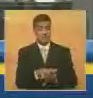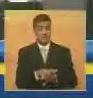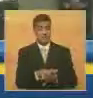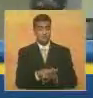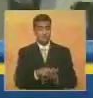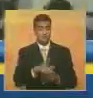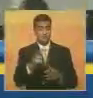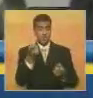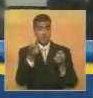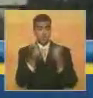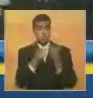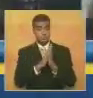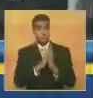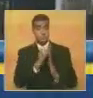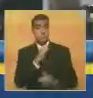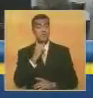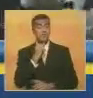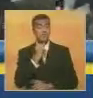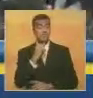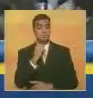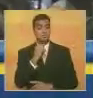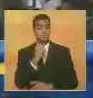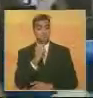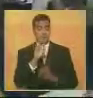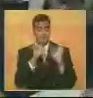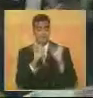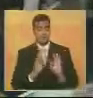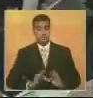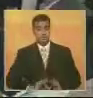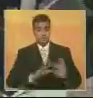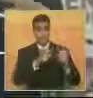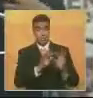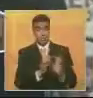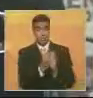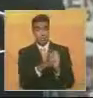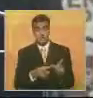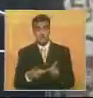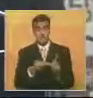docentes, funcionarios y pastores evangélicos, quienes forman parte de los rehenes en este recinto penal.